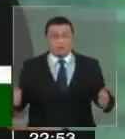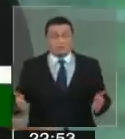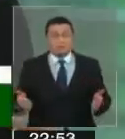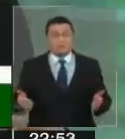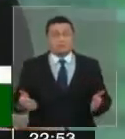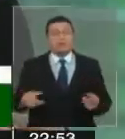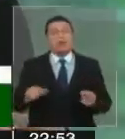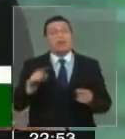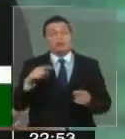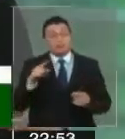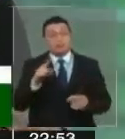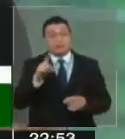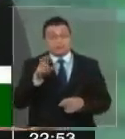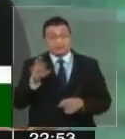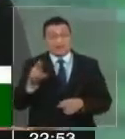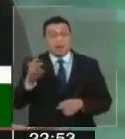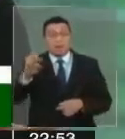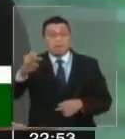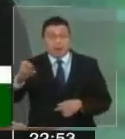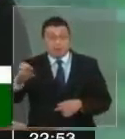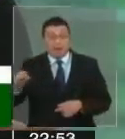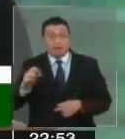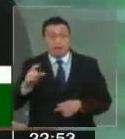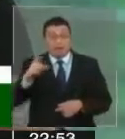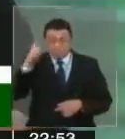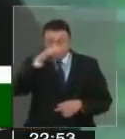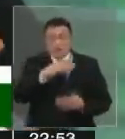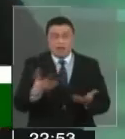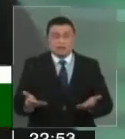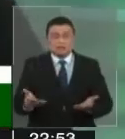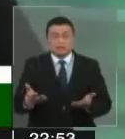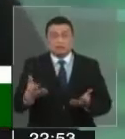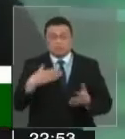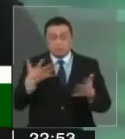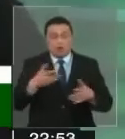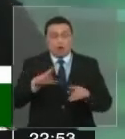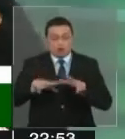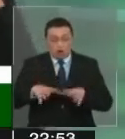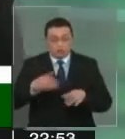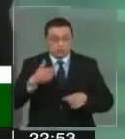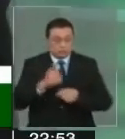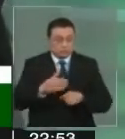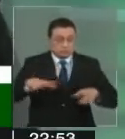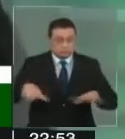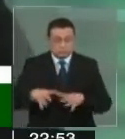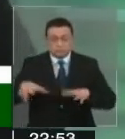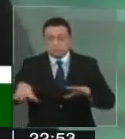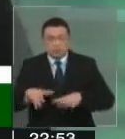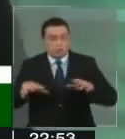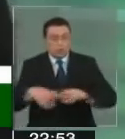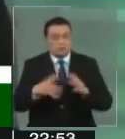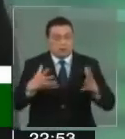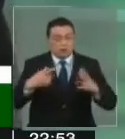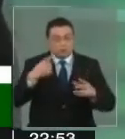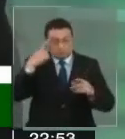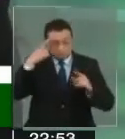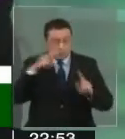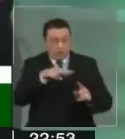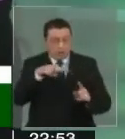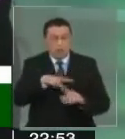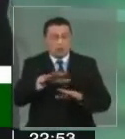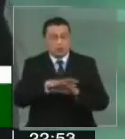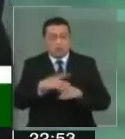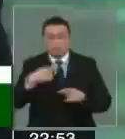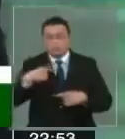Ser padres es difícil porque nos demanda, porque nos pone en cuestión, porque nos hace